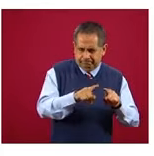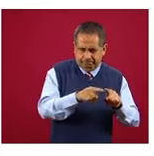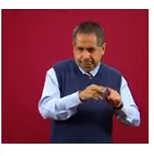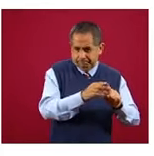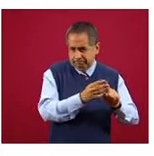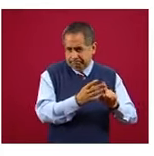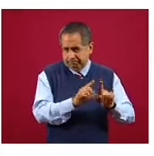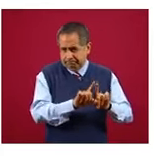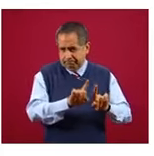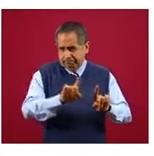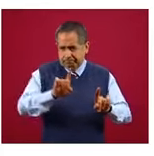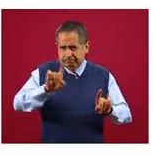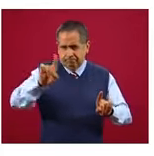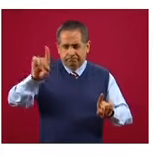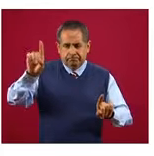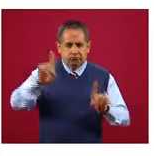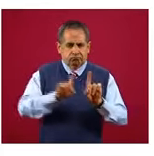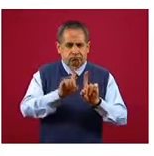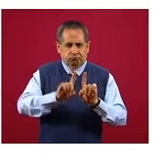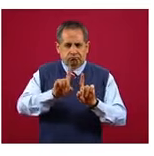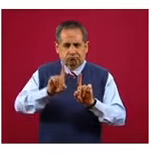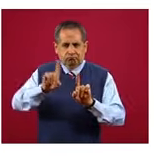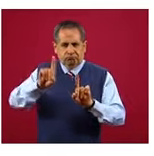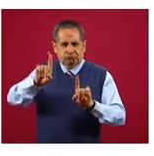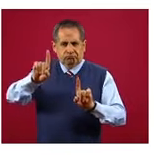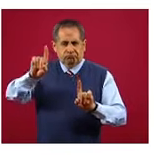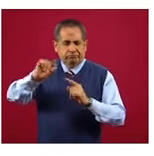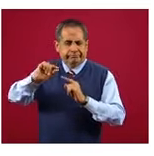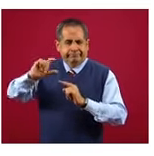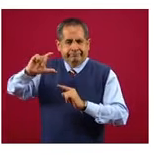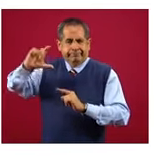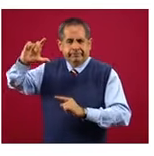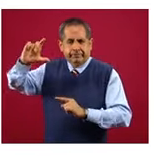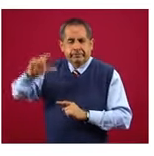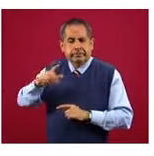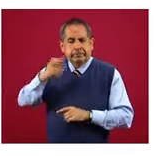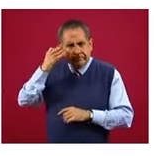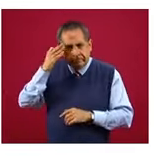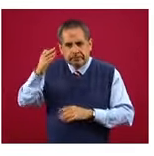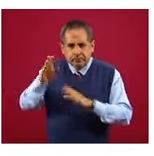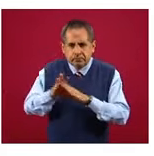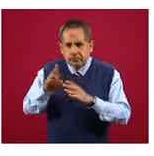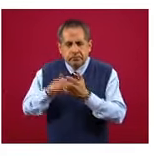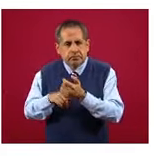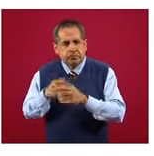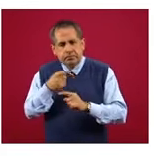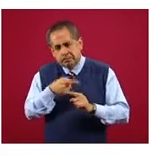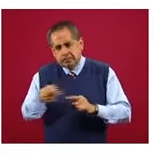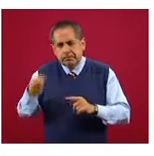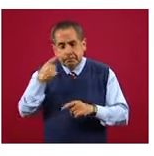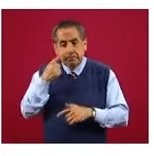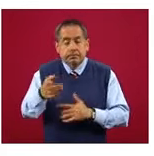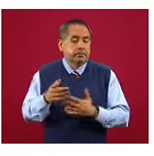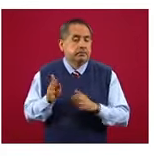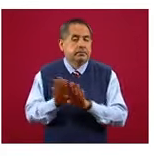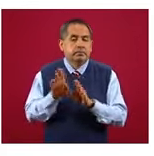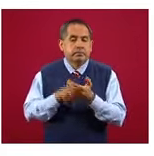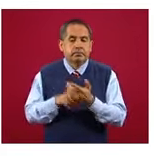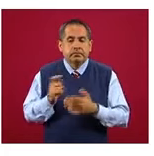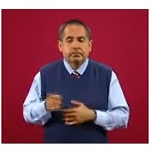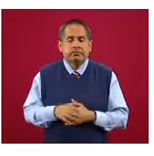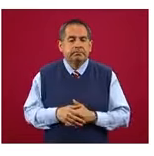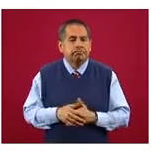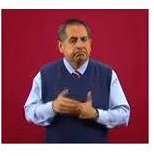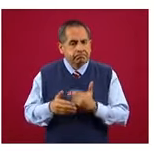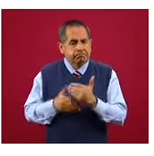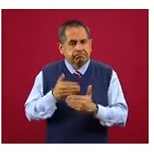se han comportado en relación a cómo han ido avanzando el tiempo y las semanas epidemiológicas. Vemos lógicamente que en la medida